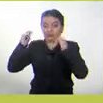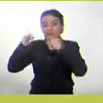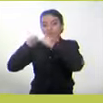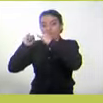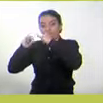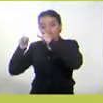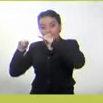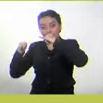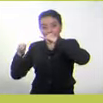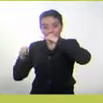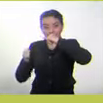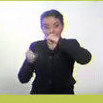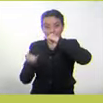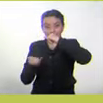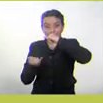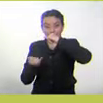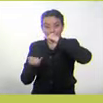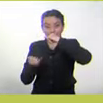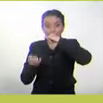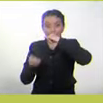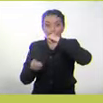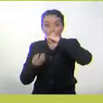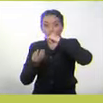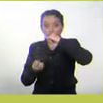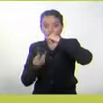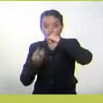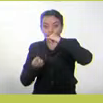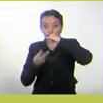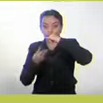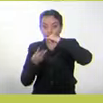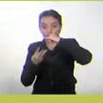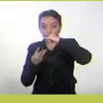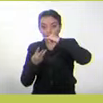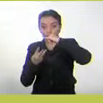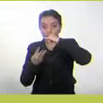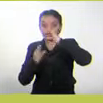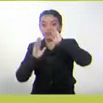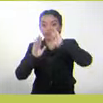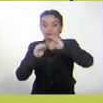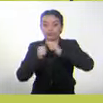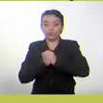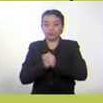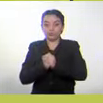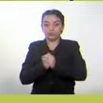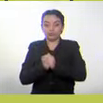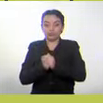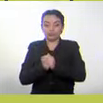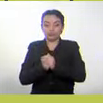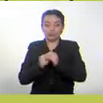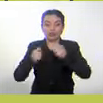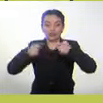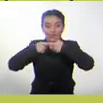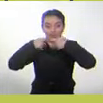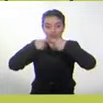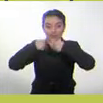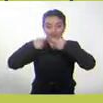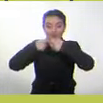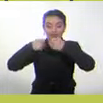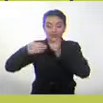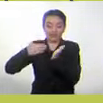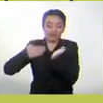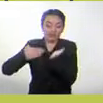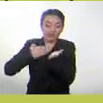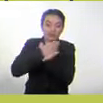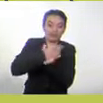en esta ocasión, tomará 3 caminos diferentes. La corriente viajará por cada uno de